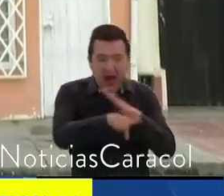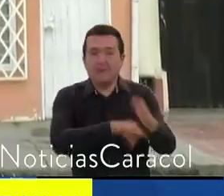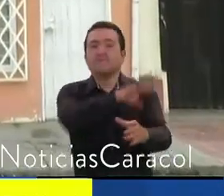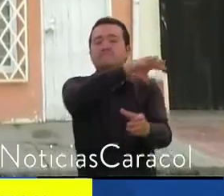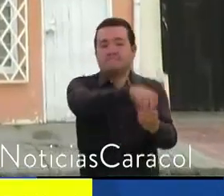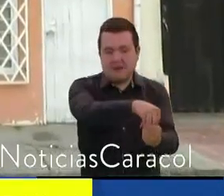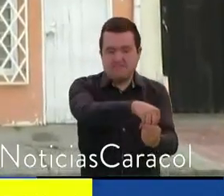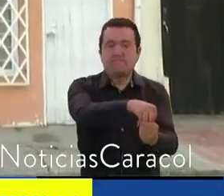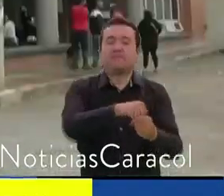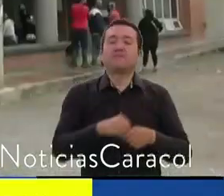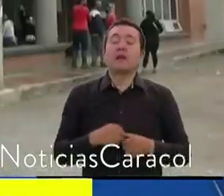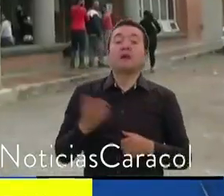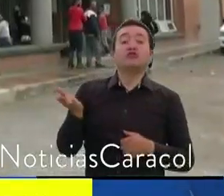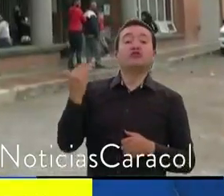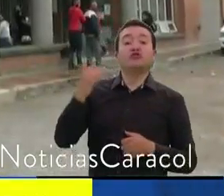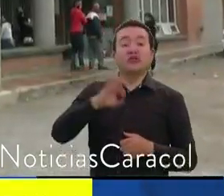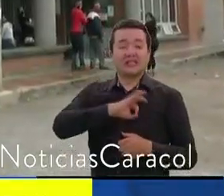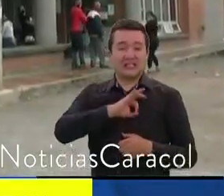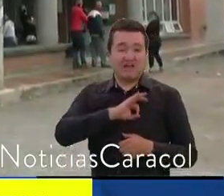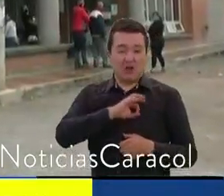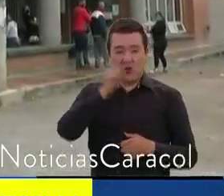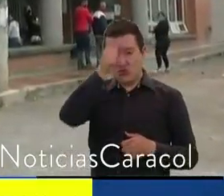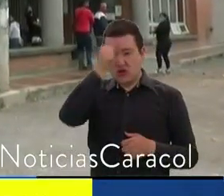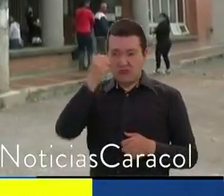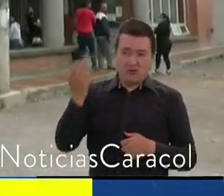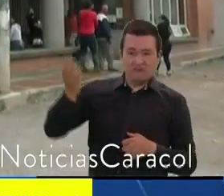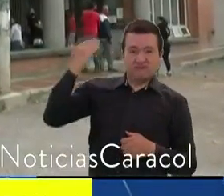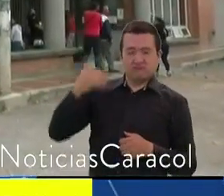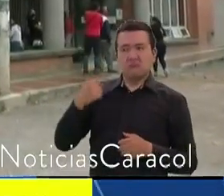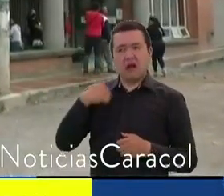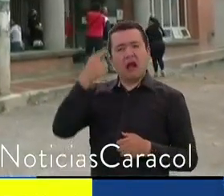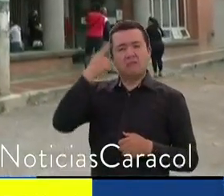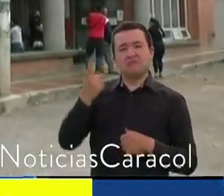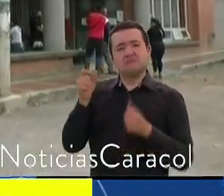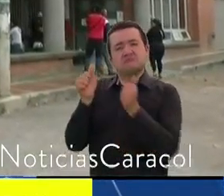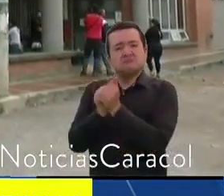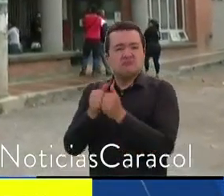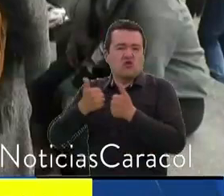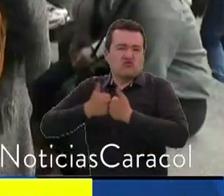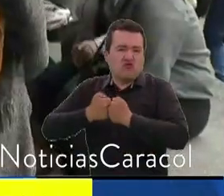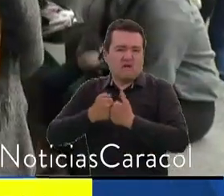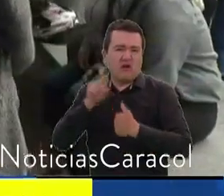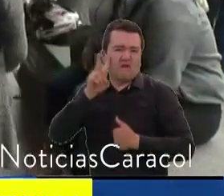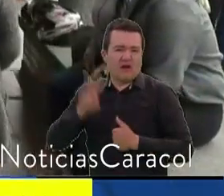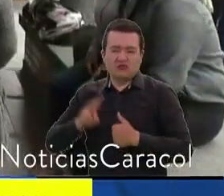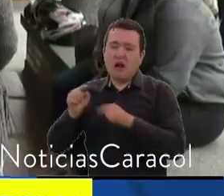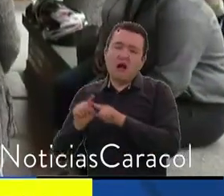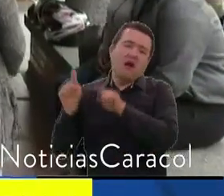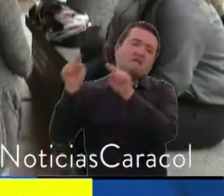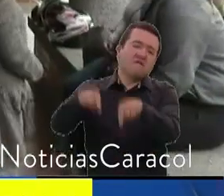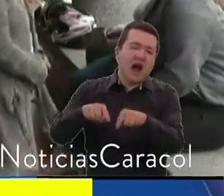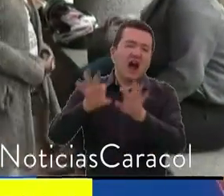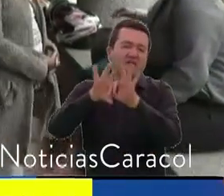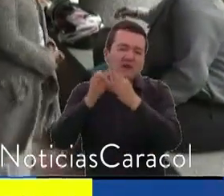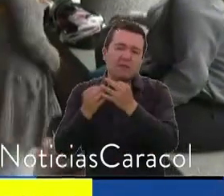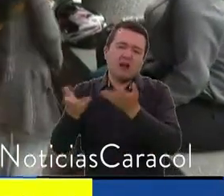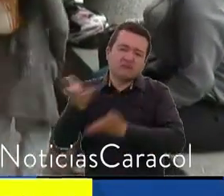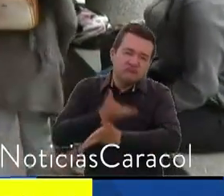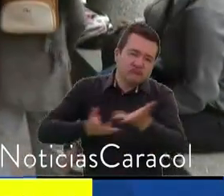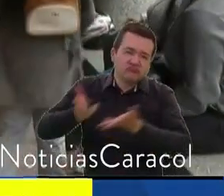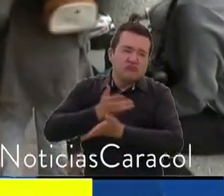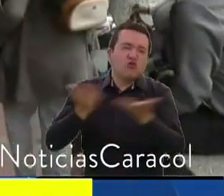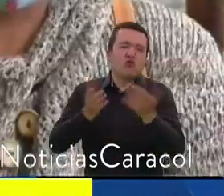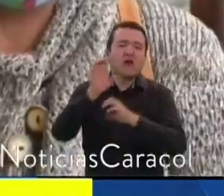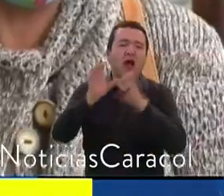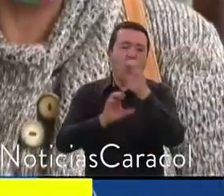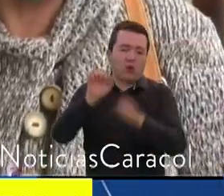compañero sentimental, un joven venezolano de 22, visitar a algunos familiares en ese municipio del sur del departamento del Cauca. Visita que fue interrumpida por